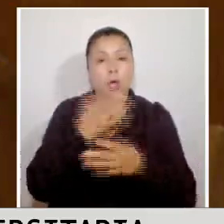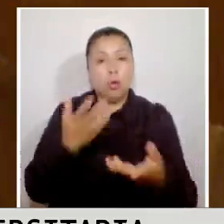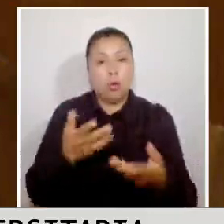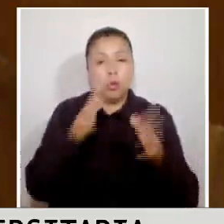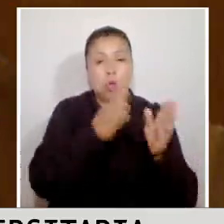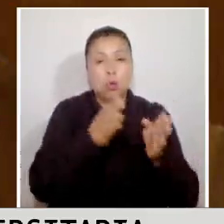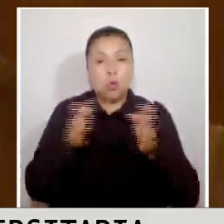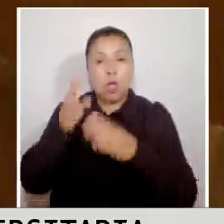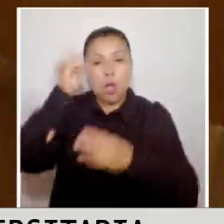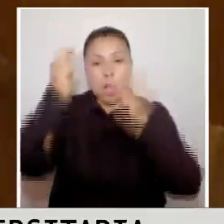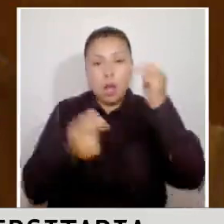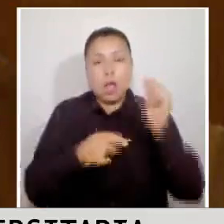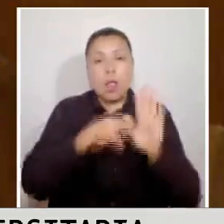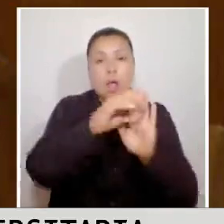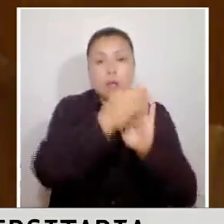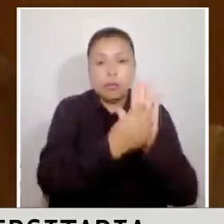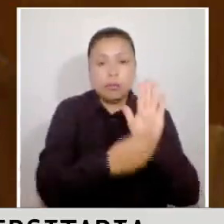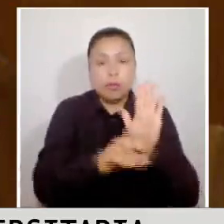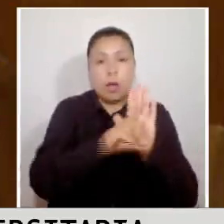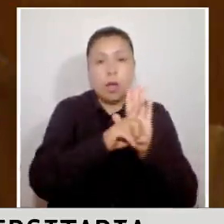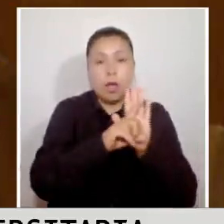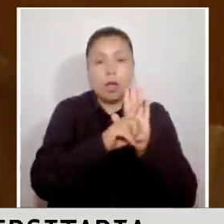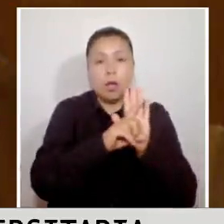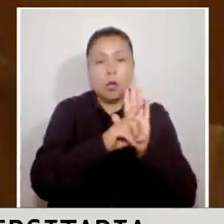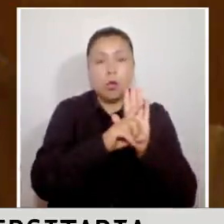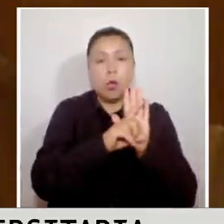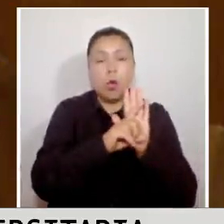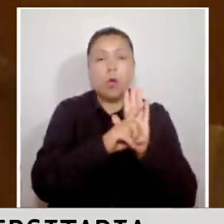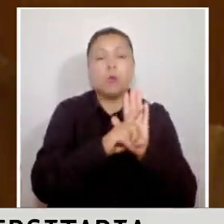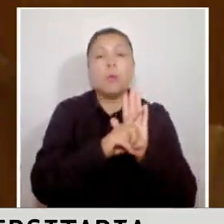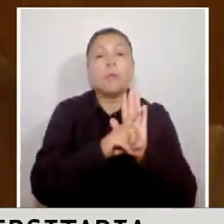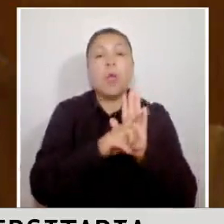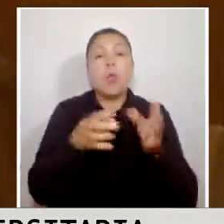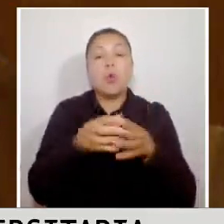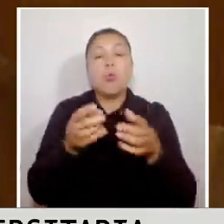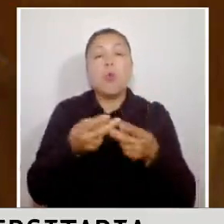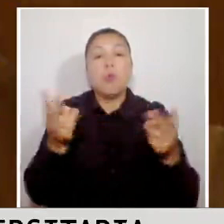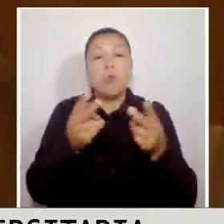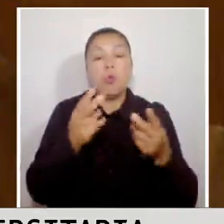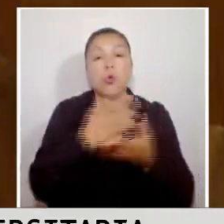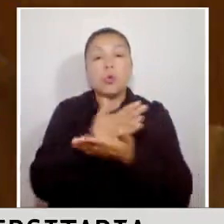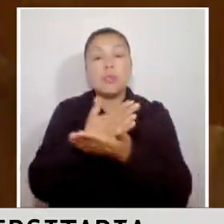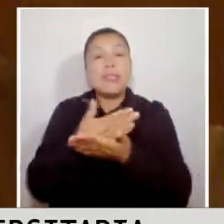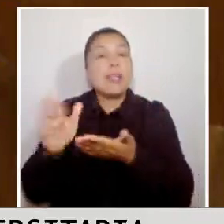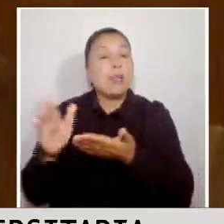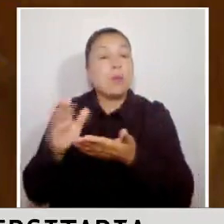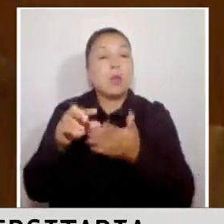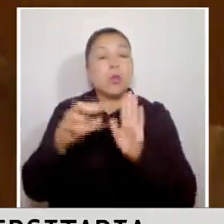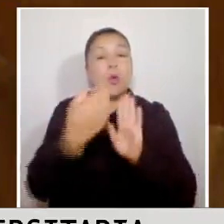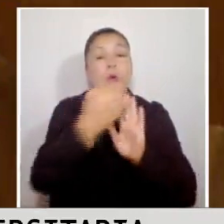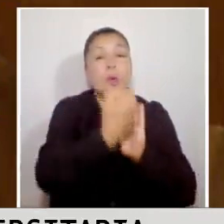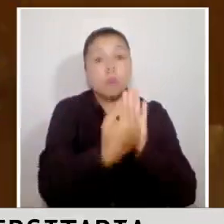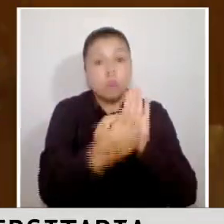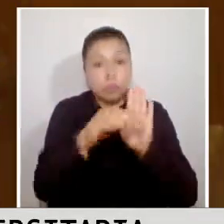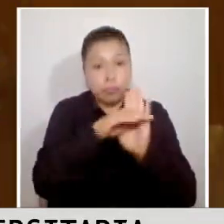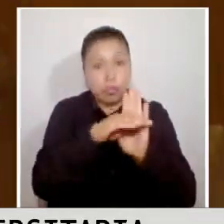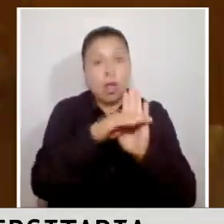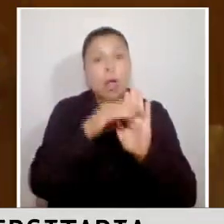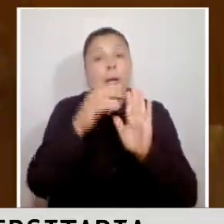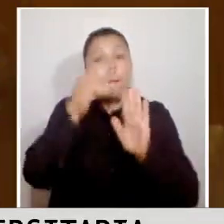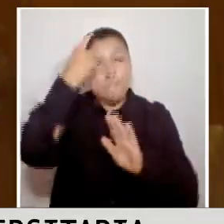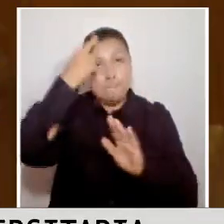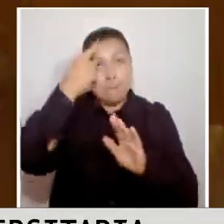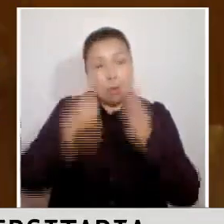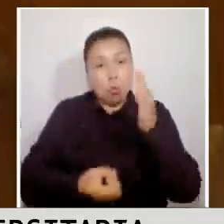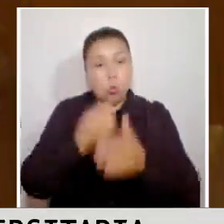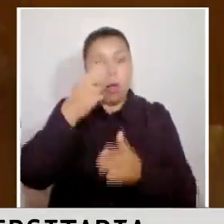ideas Indicó que en la ley el reajuste del sector público se eliminó este requisito sin embargo Se generó un nuevo problema ya que